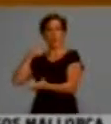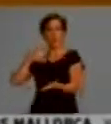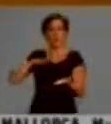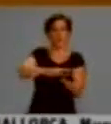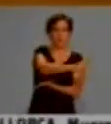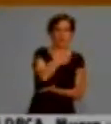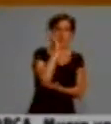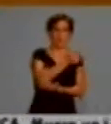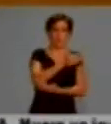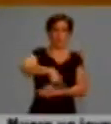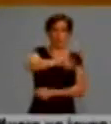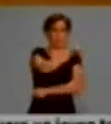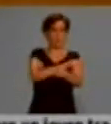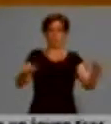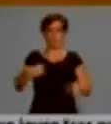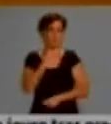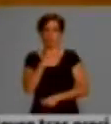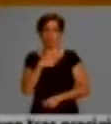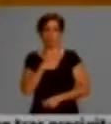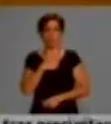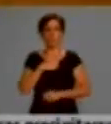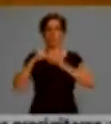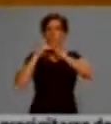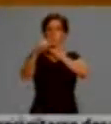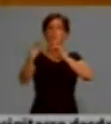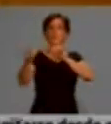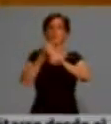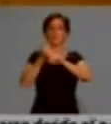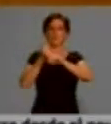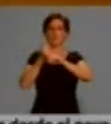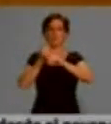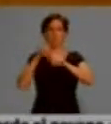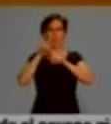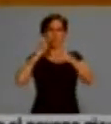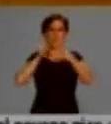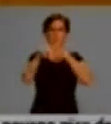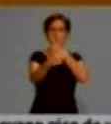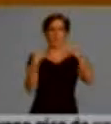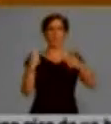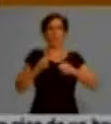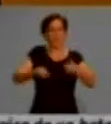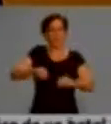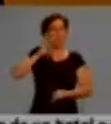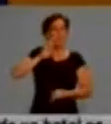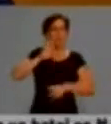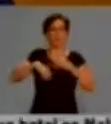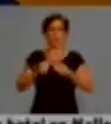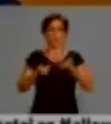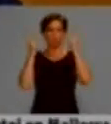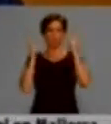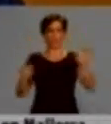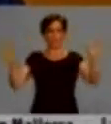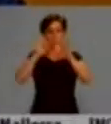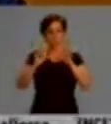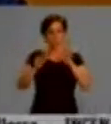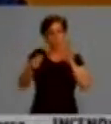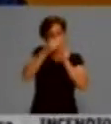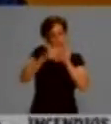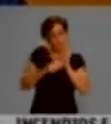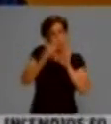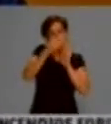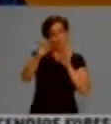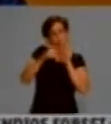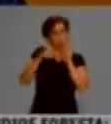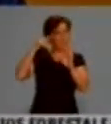Y esa estabilidad se consigue con transparencia y no con la perversión de la democracia. La estabilidad está en poner el boletín oficial del Estado